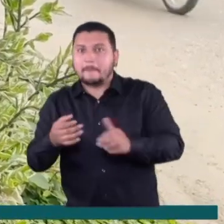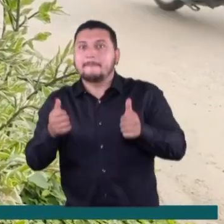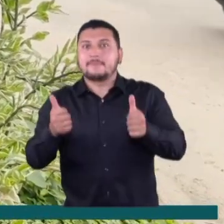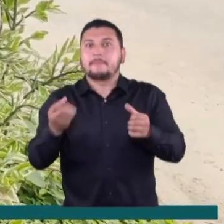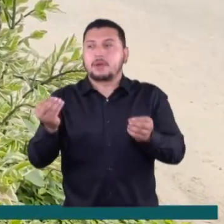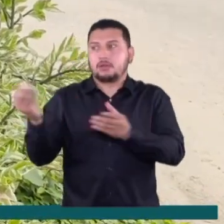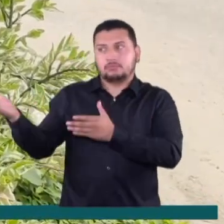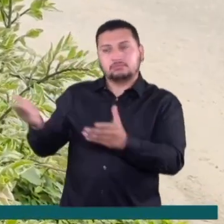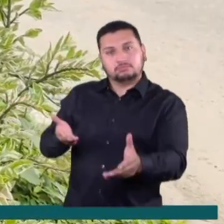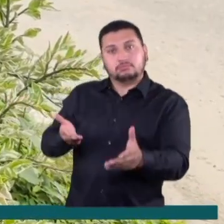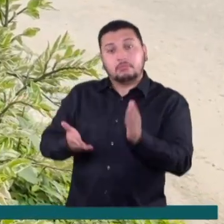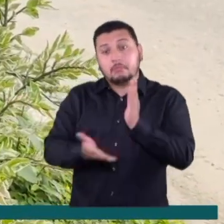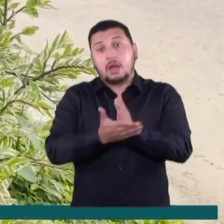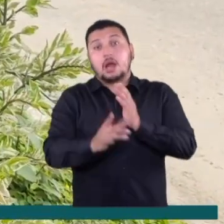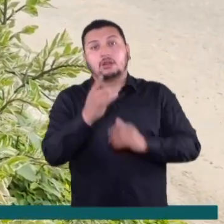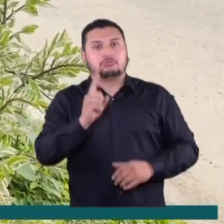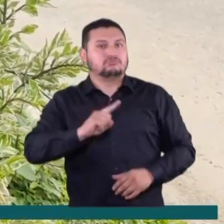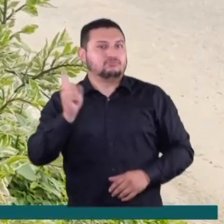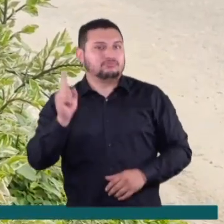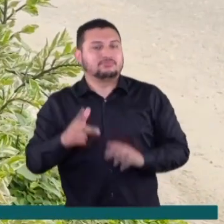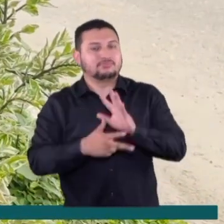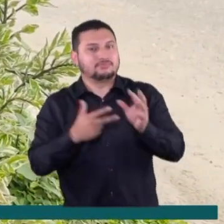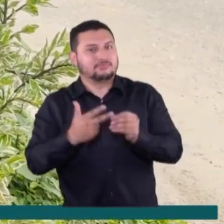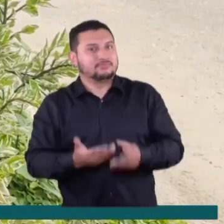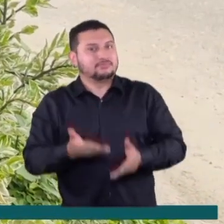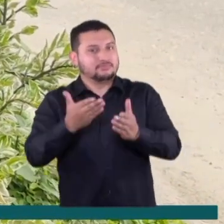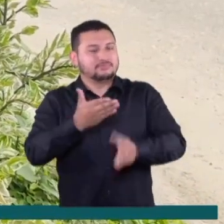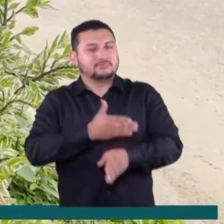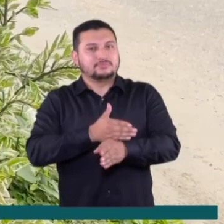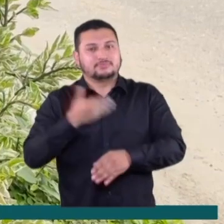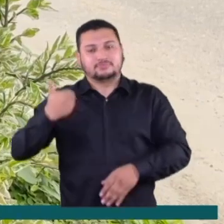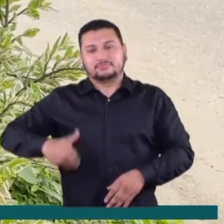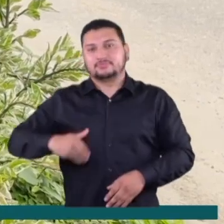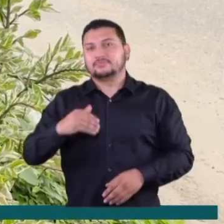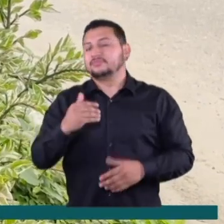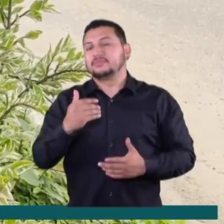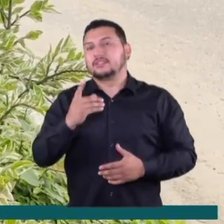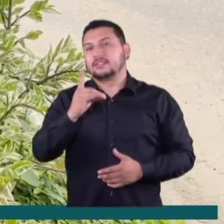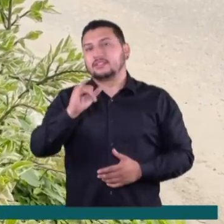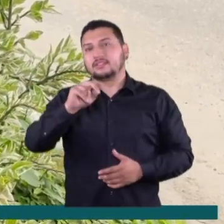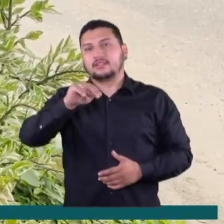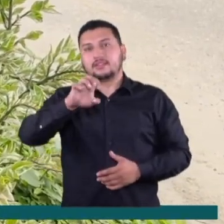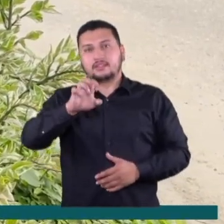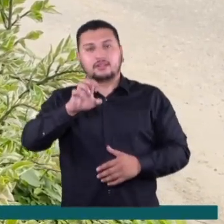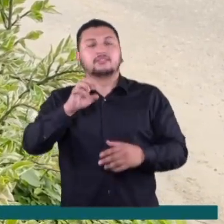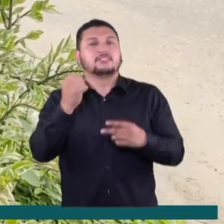visitantes y que no ocurran accidentes. Para Enlace 13 informó Dayan Trujillo desde Neiva, Huila.